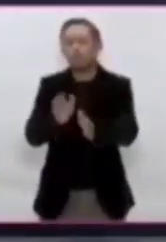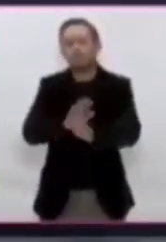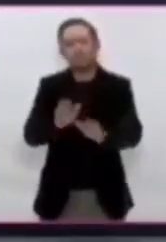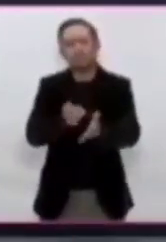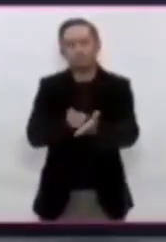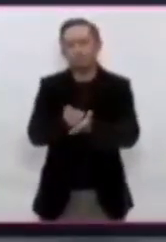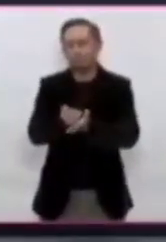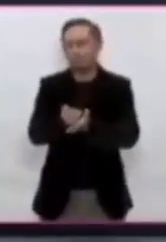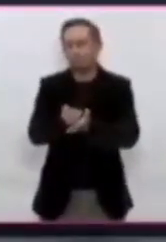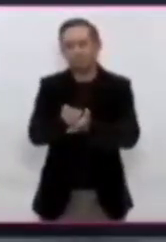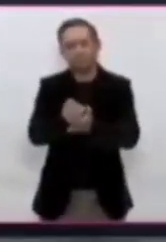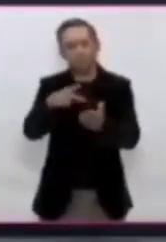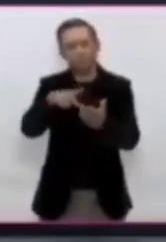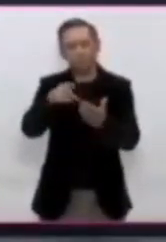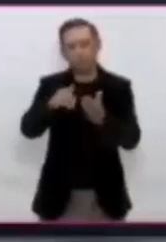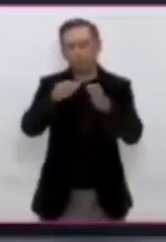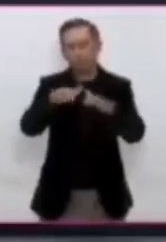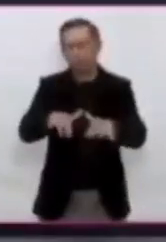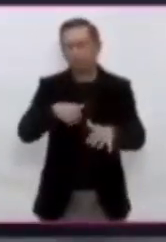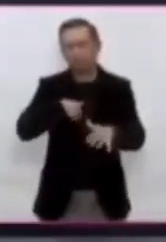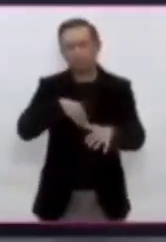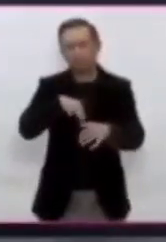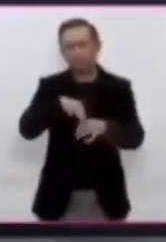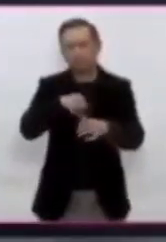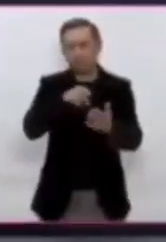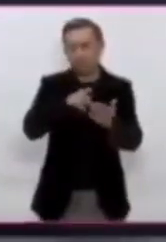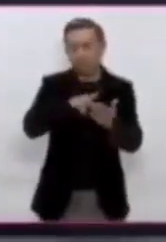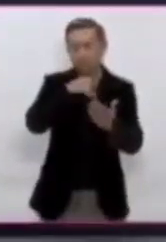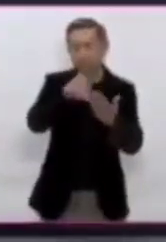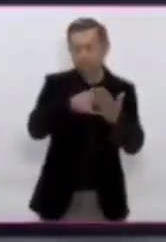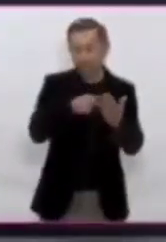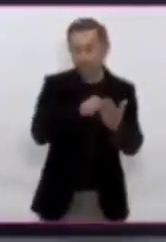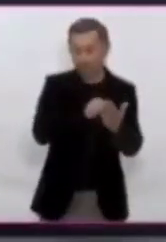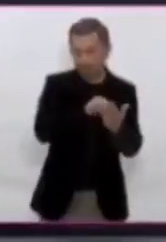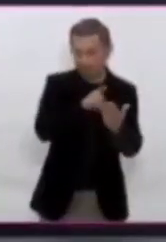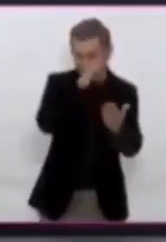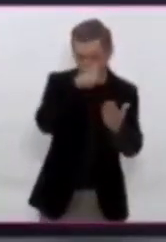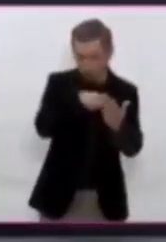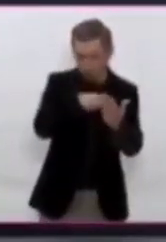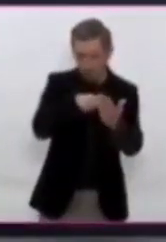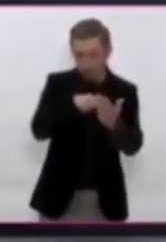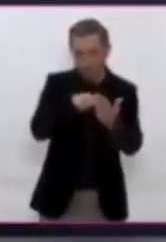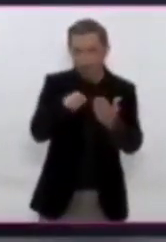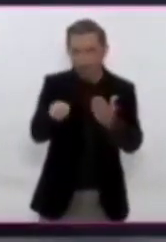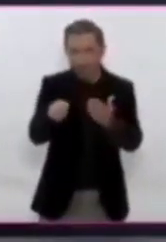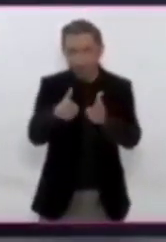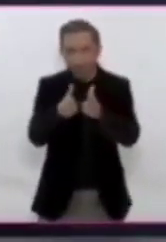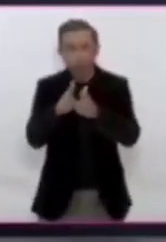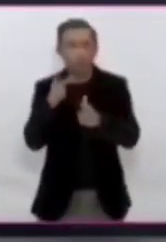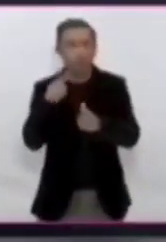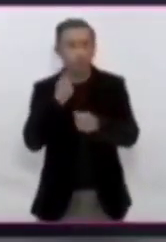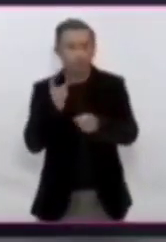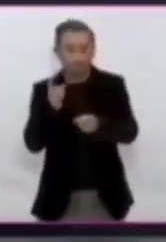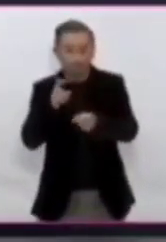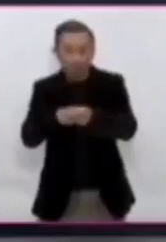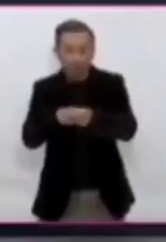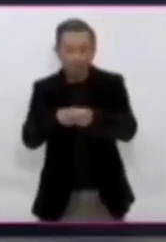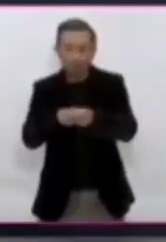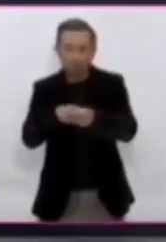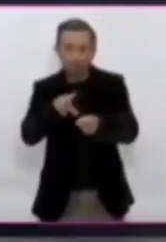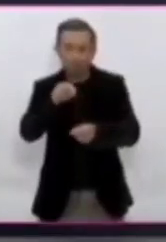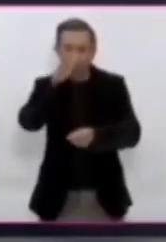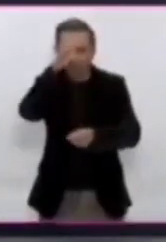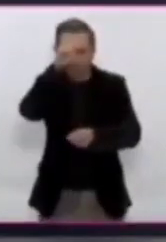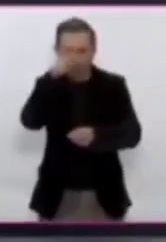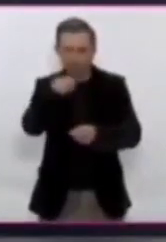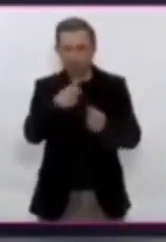el proyecto en contra, o sea, a favor del proyecto, en contra del registro, que es lo que nos plantea la Comisión de